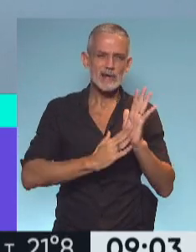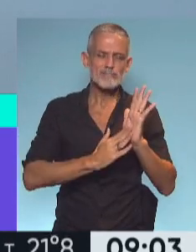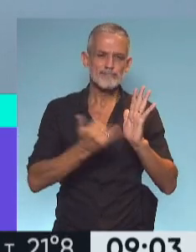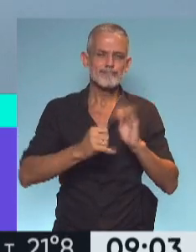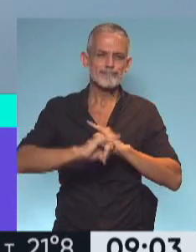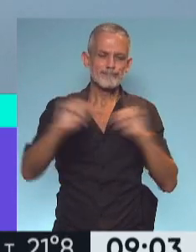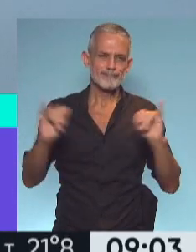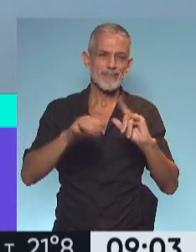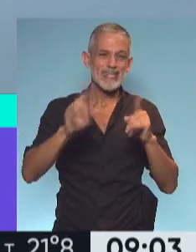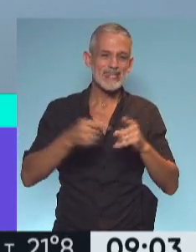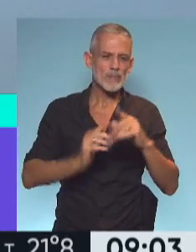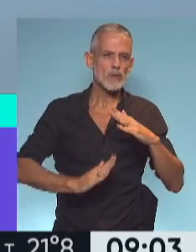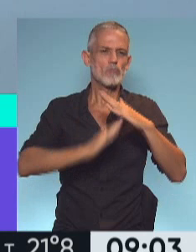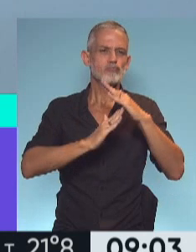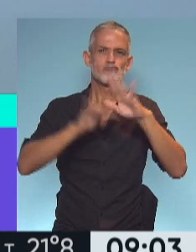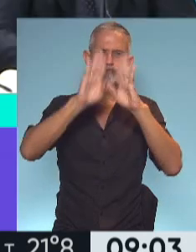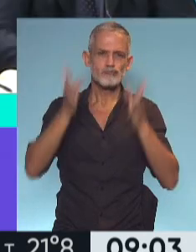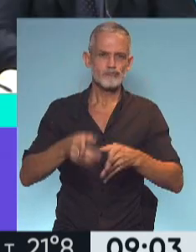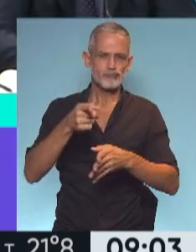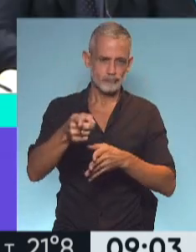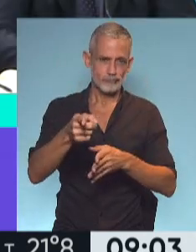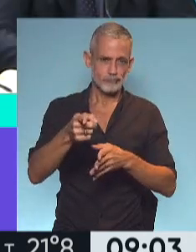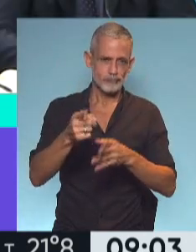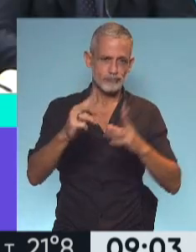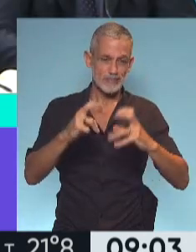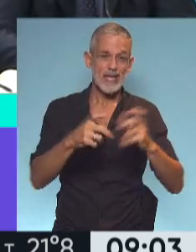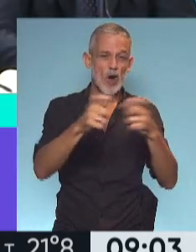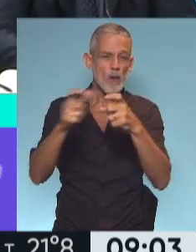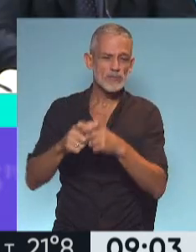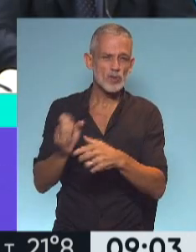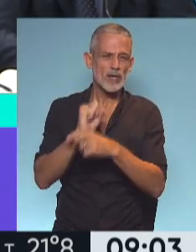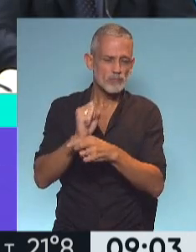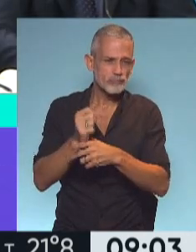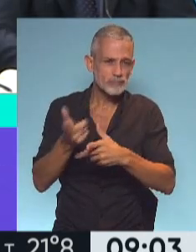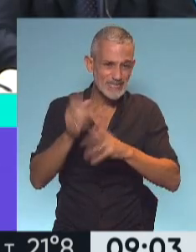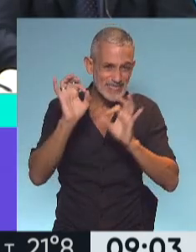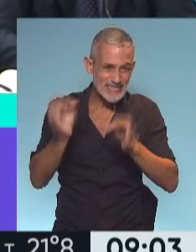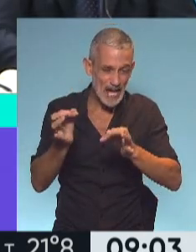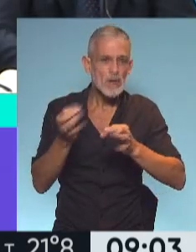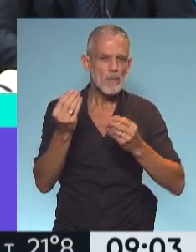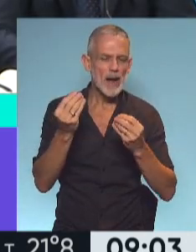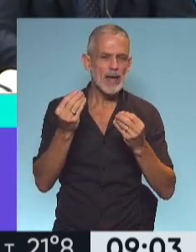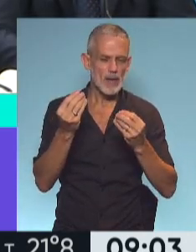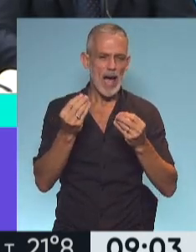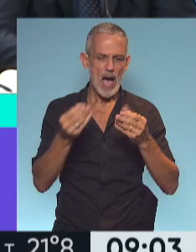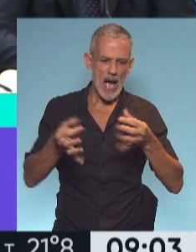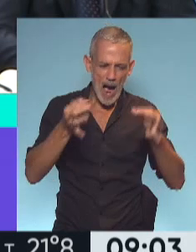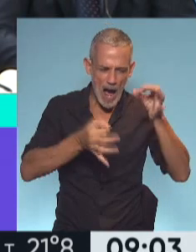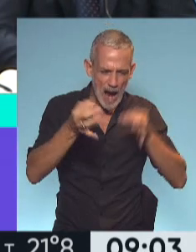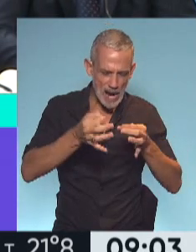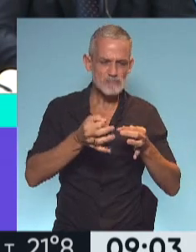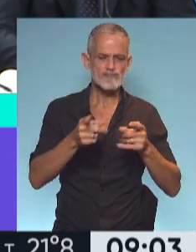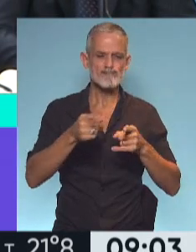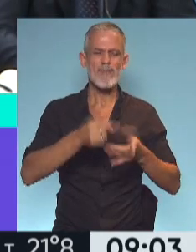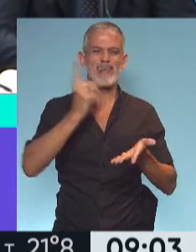el marco de la academia y con las comisiones de expertos para poder ir tomando las